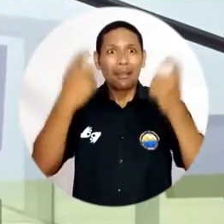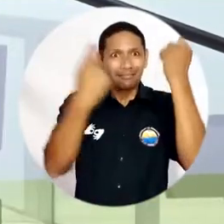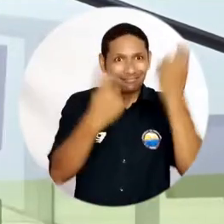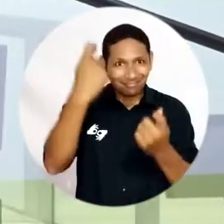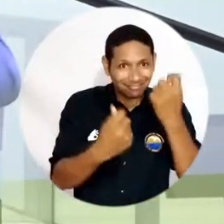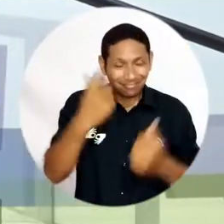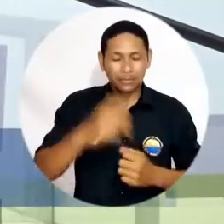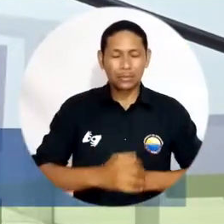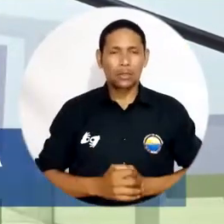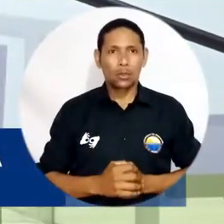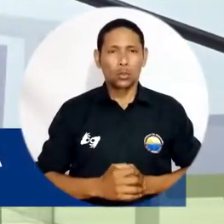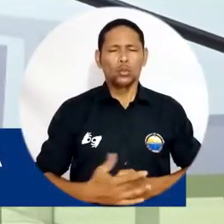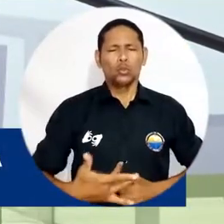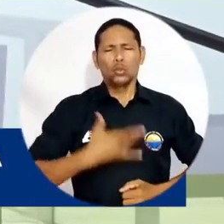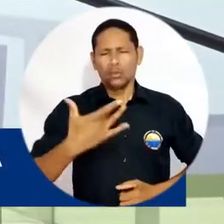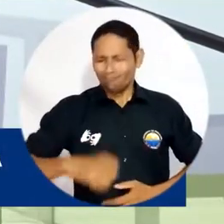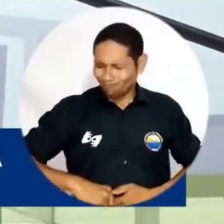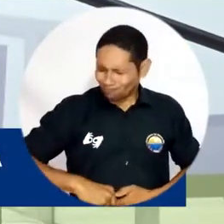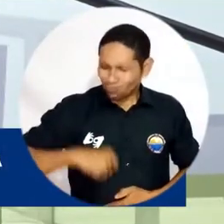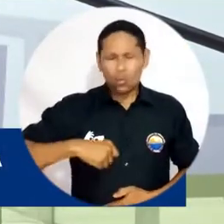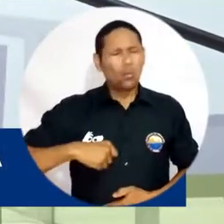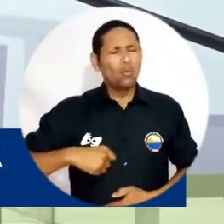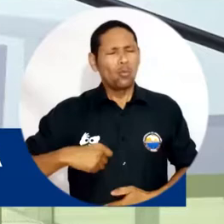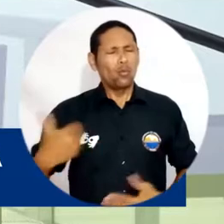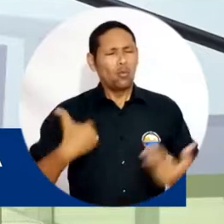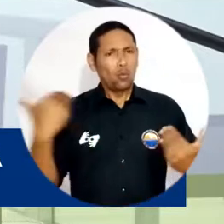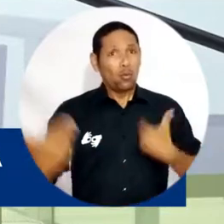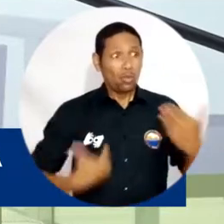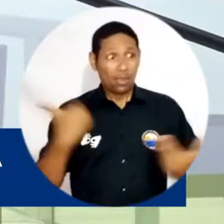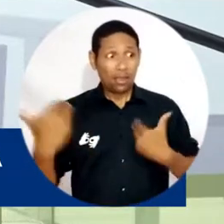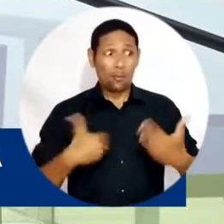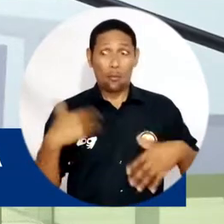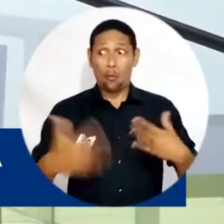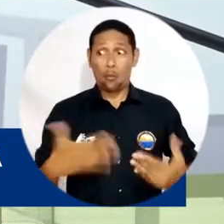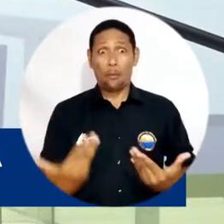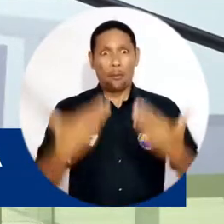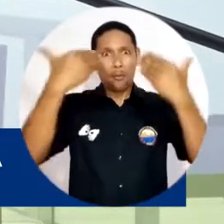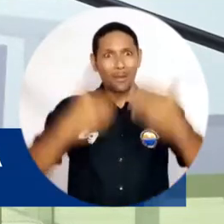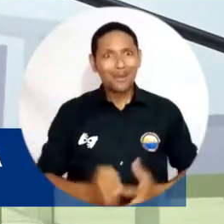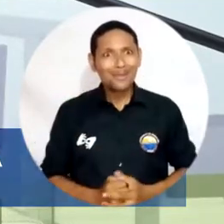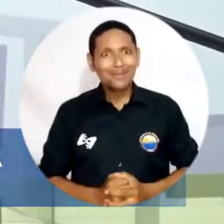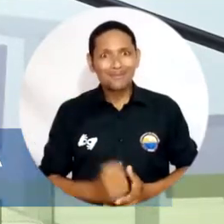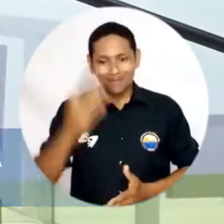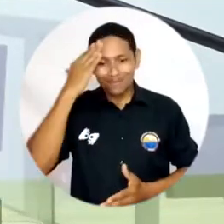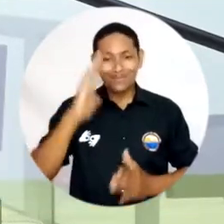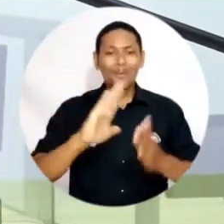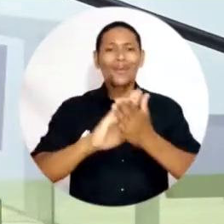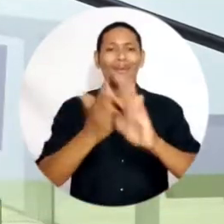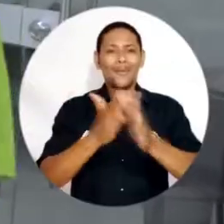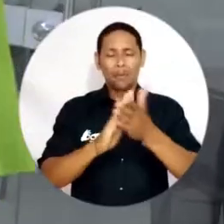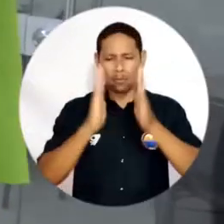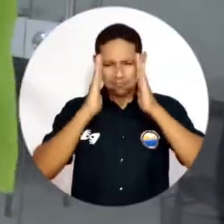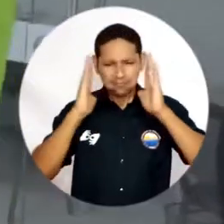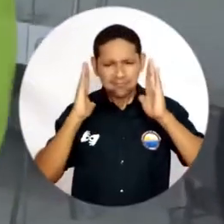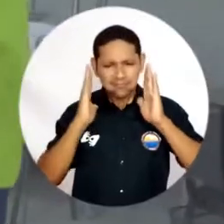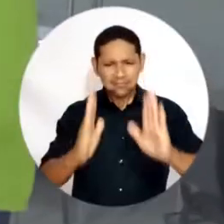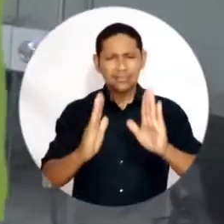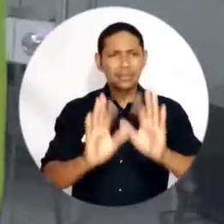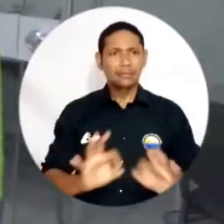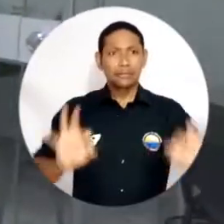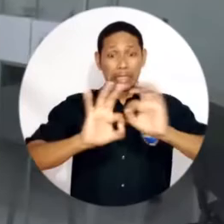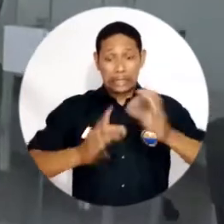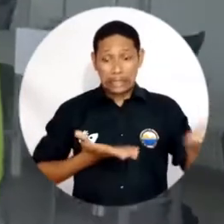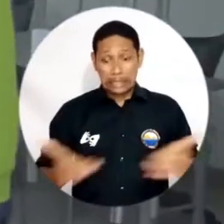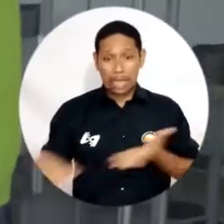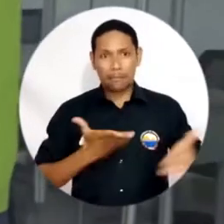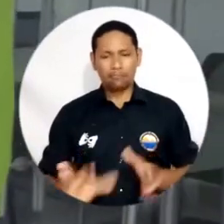ser partícipe de la formación del estudiantado de cara a la comunidad para brindar un